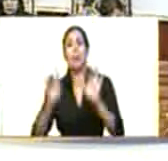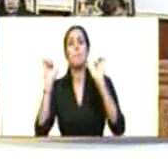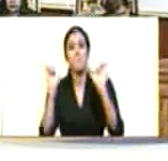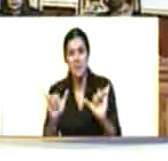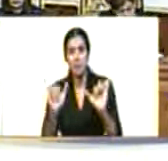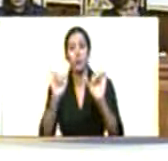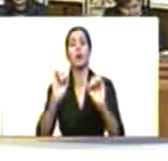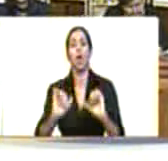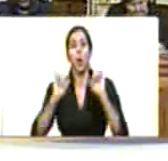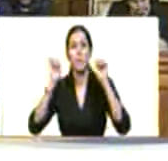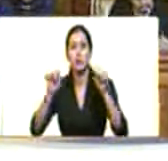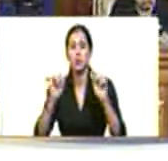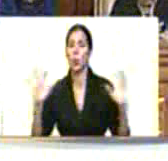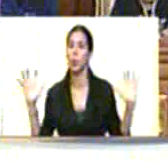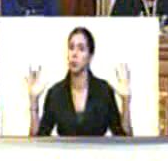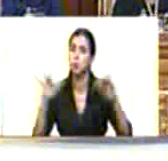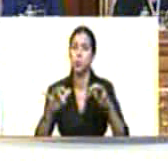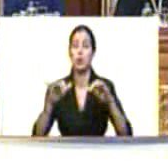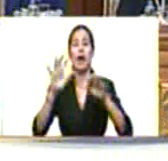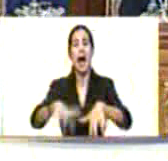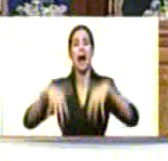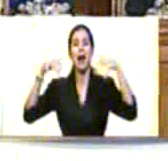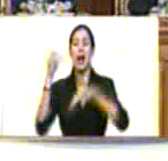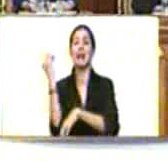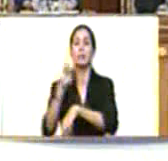Nacional Constituyente y le cerró